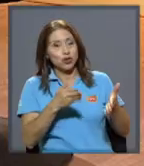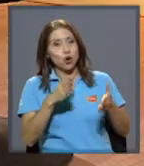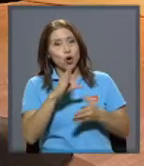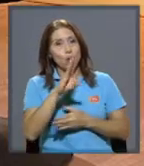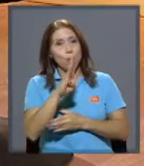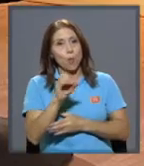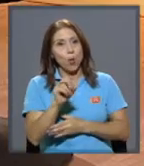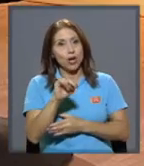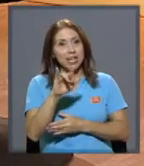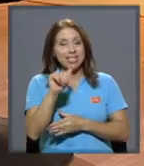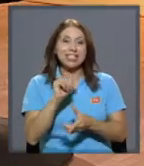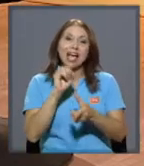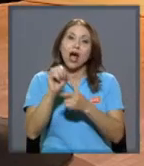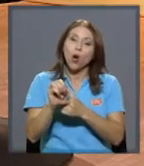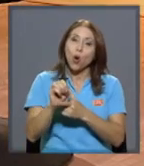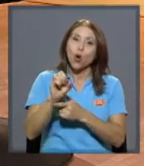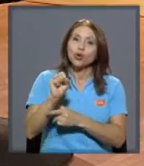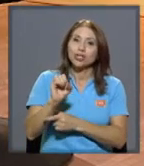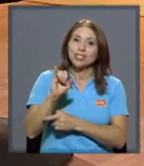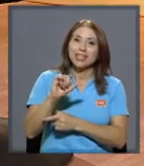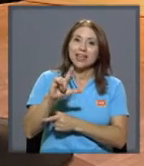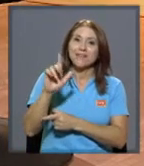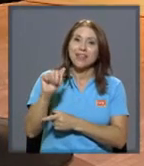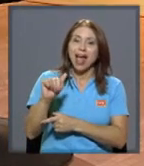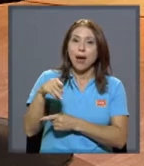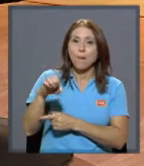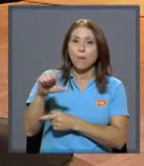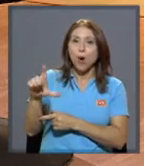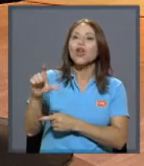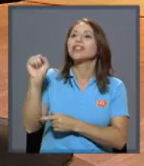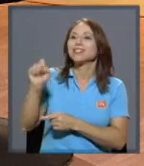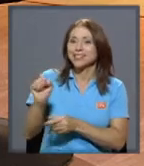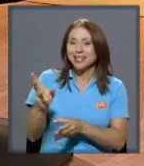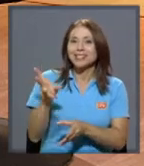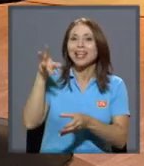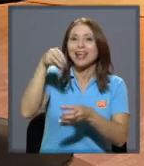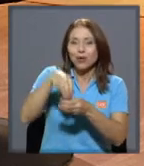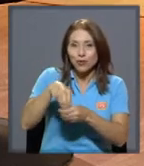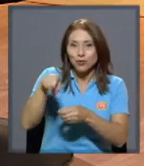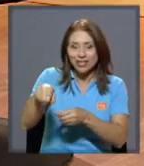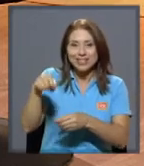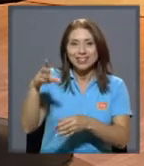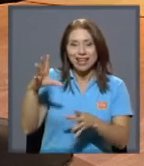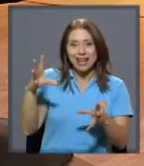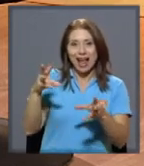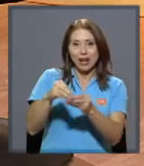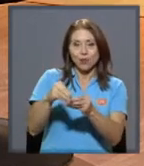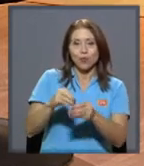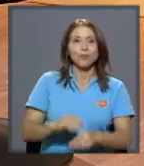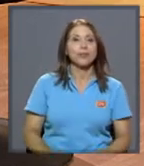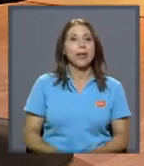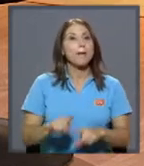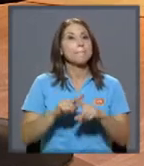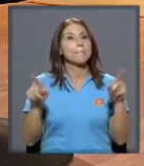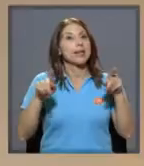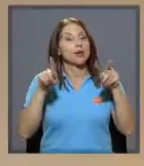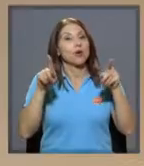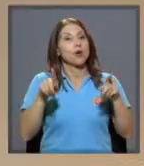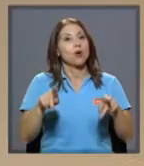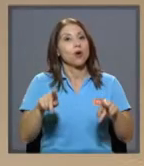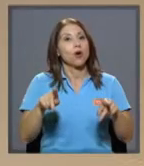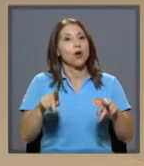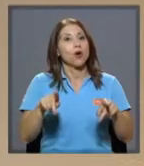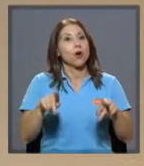sí estarían incluidos en ese cálculo. Gracias. Y entonces, pero no los que están en el centro